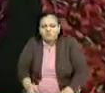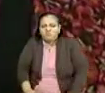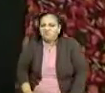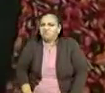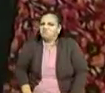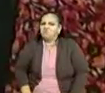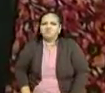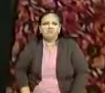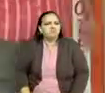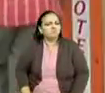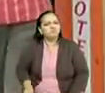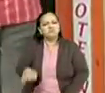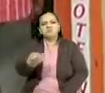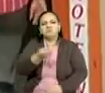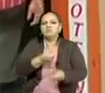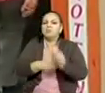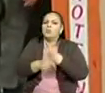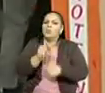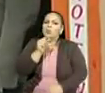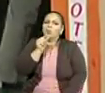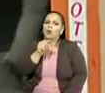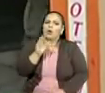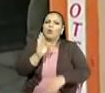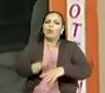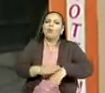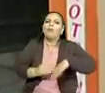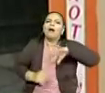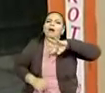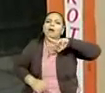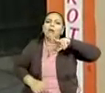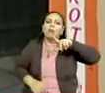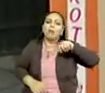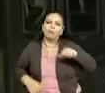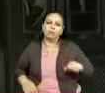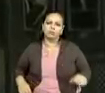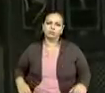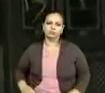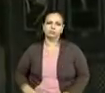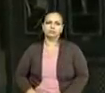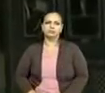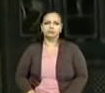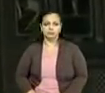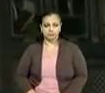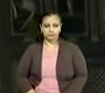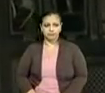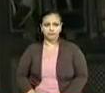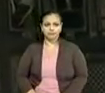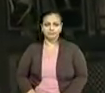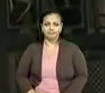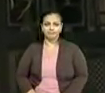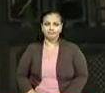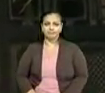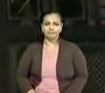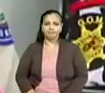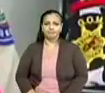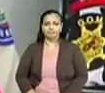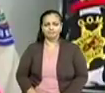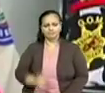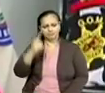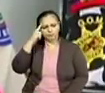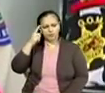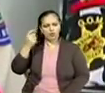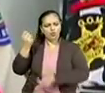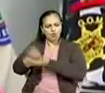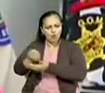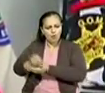no vendemos como antes, por el robo que hay. Entonces uno tampoco ya no puede invertir. Cada uno